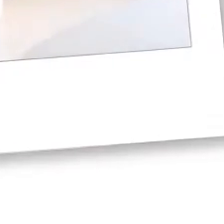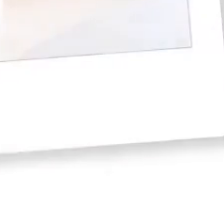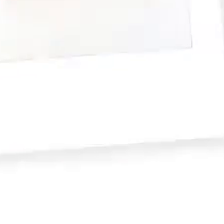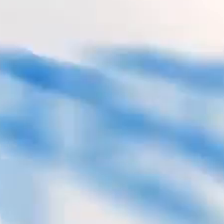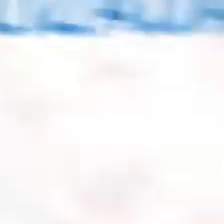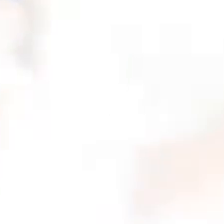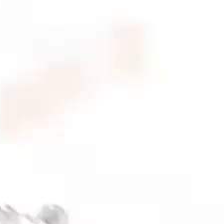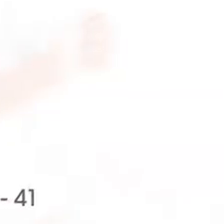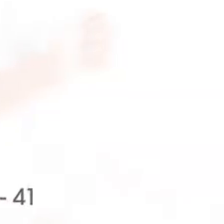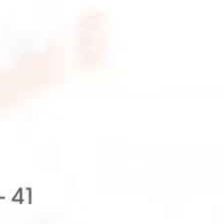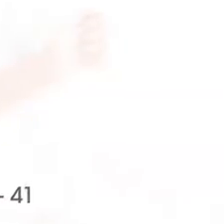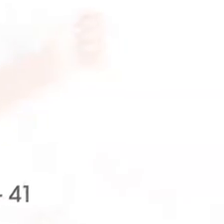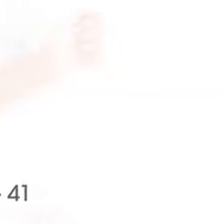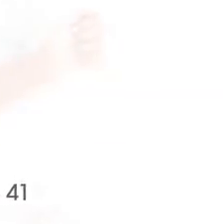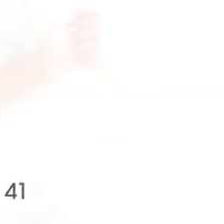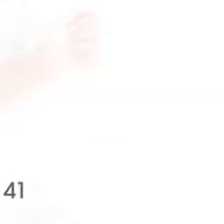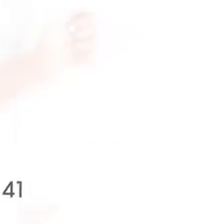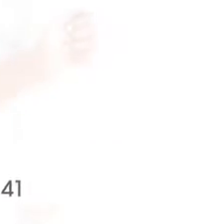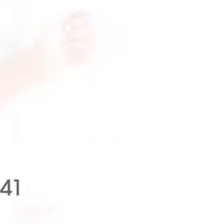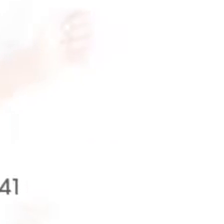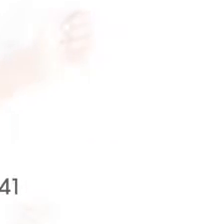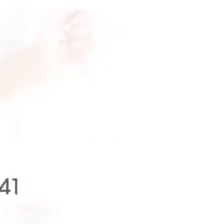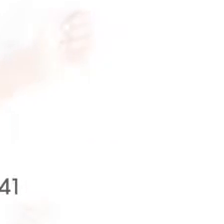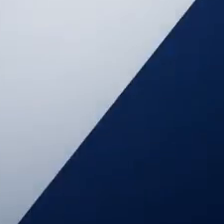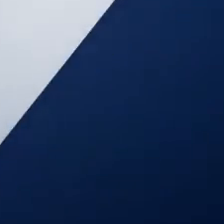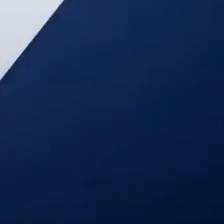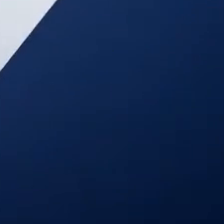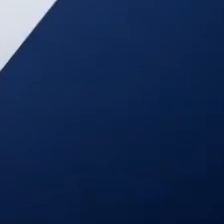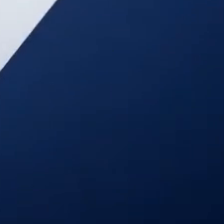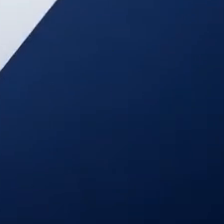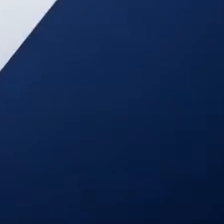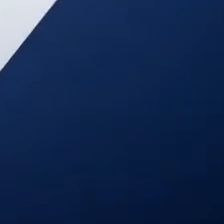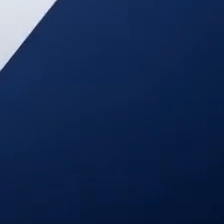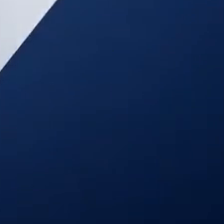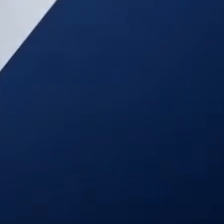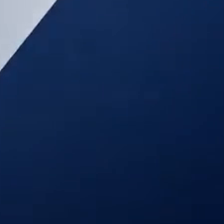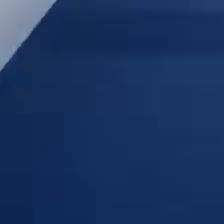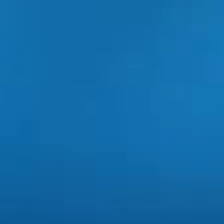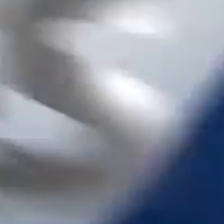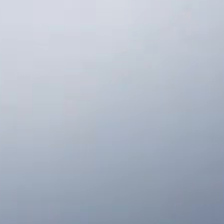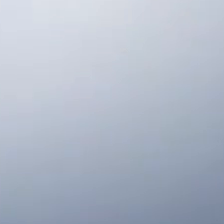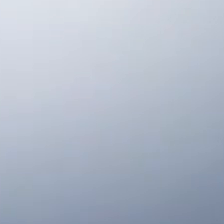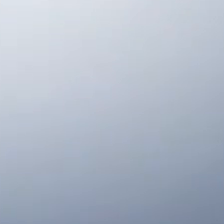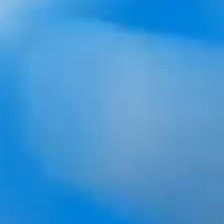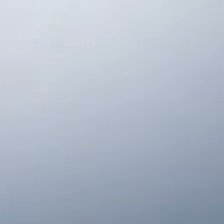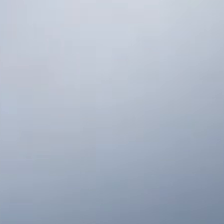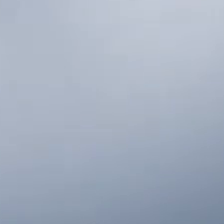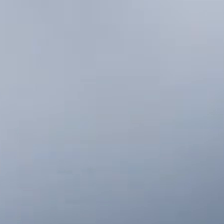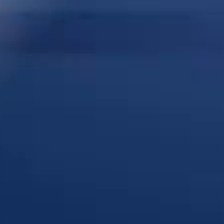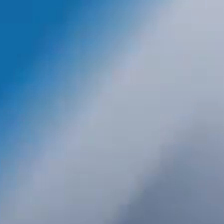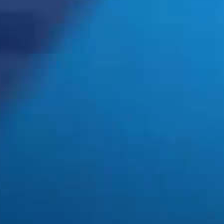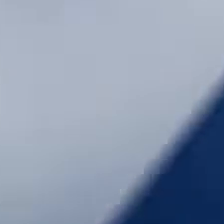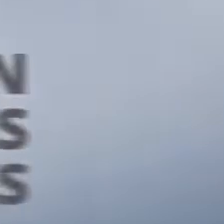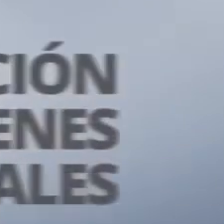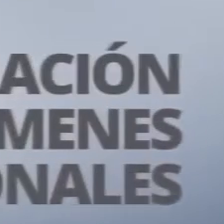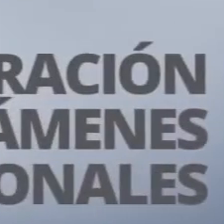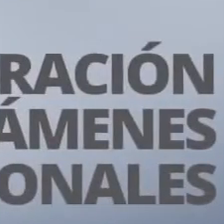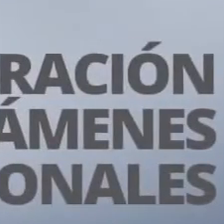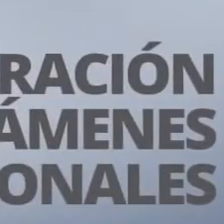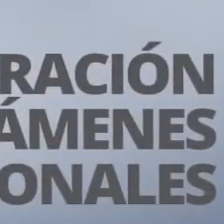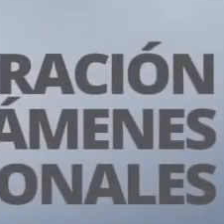asesoría profesional. Chrome, odontología especializada. Kaplan International, cursos de inglés, high